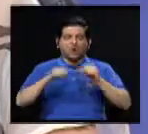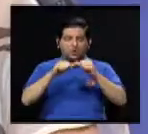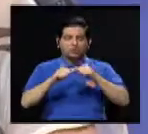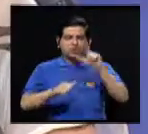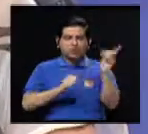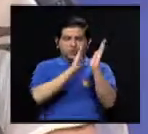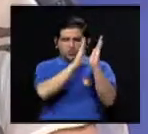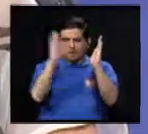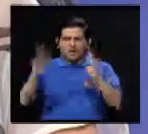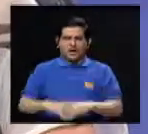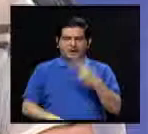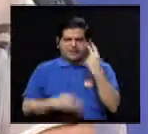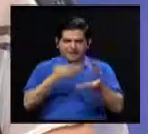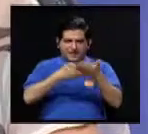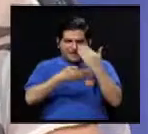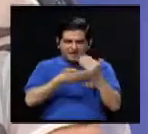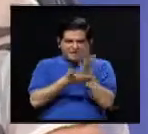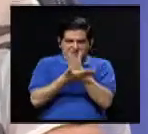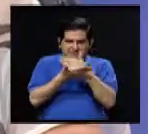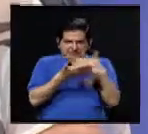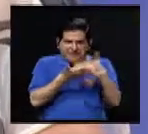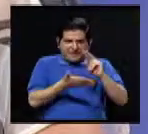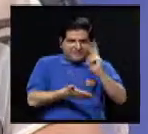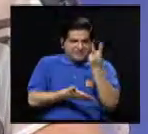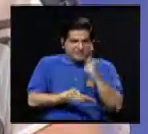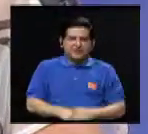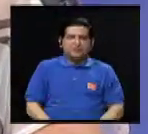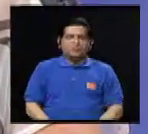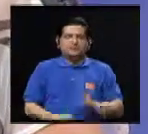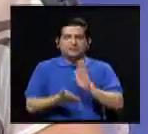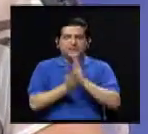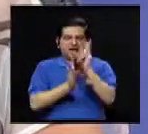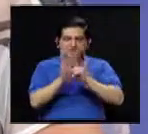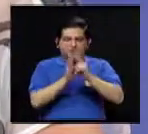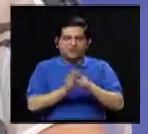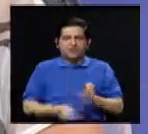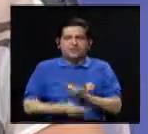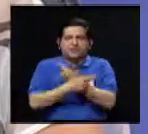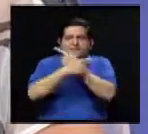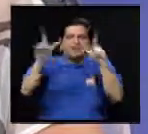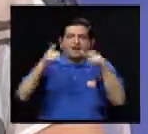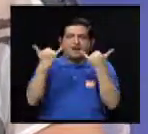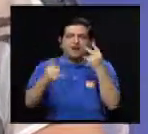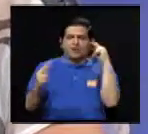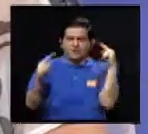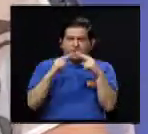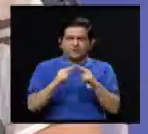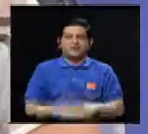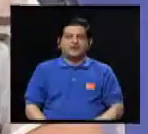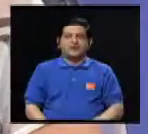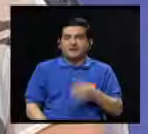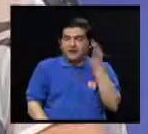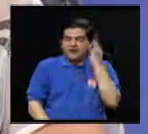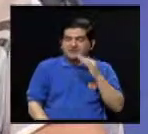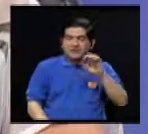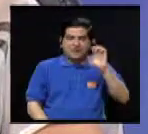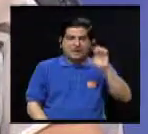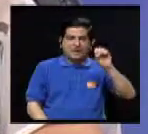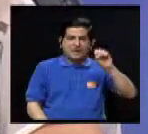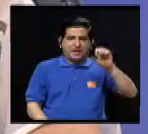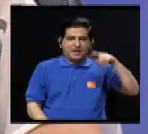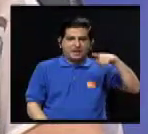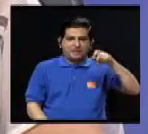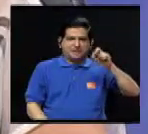Continuamos el lunes de Cinemateca, acaba de ver una segunda parte del documental Salir a Volar y ahora conocimos a Doña Esperanza. Y ya está con nosotros Sarita